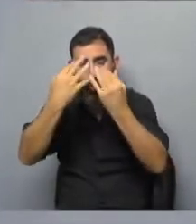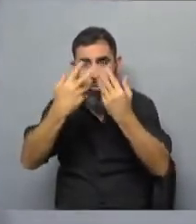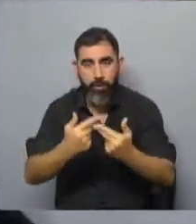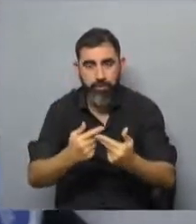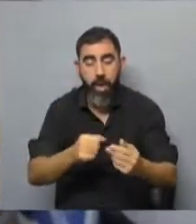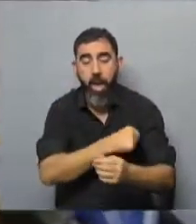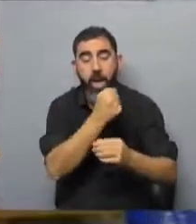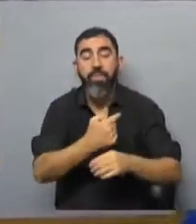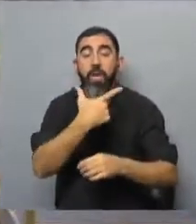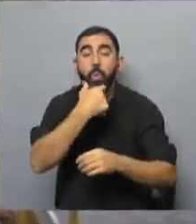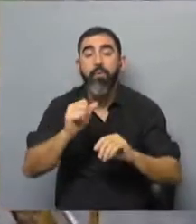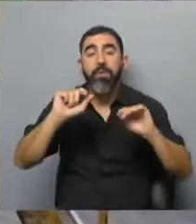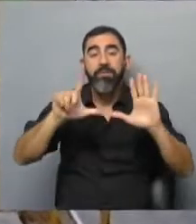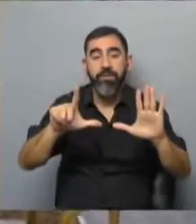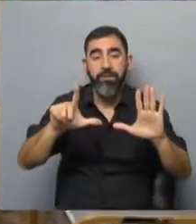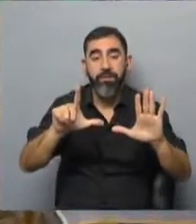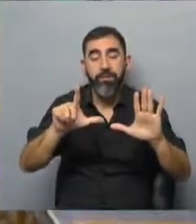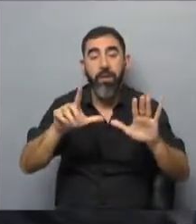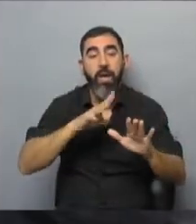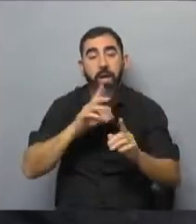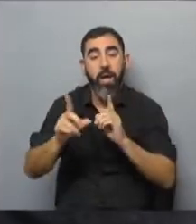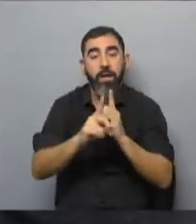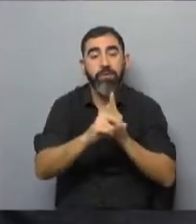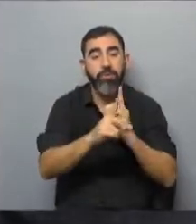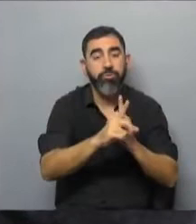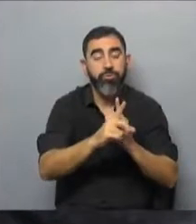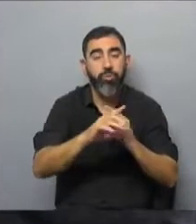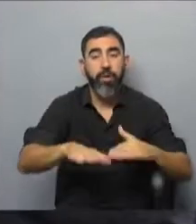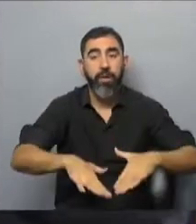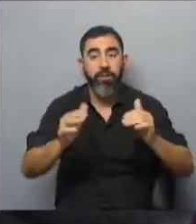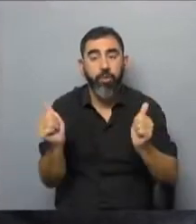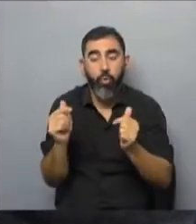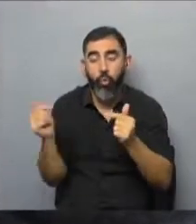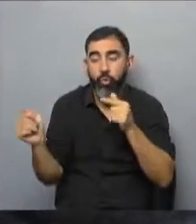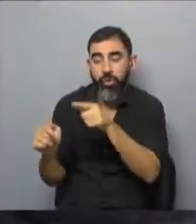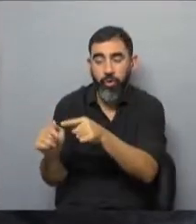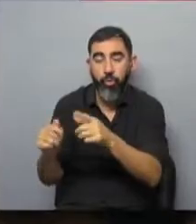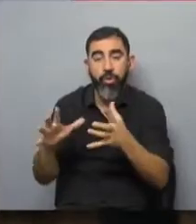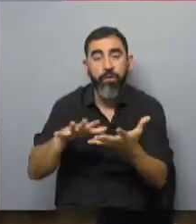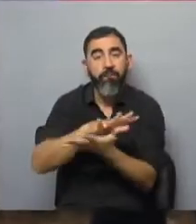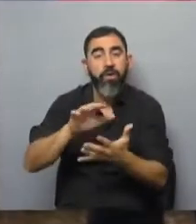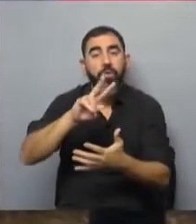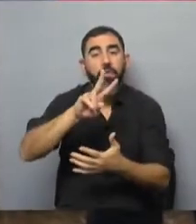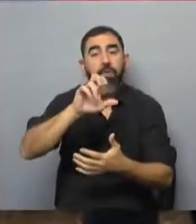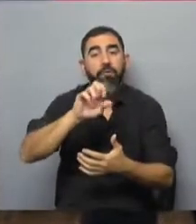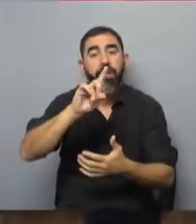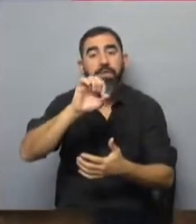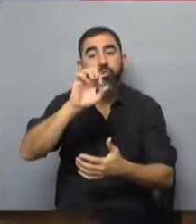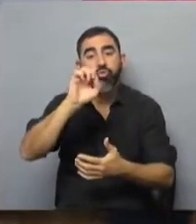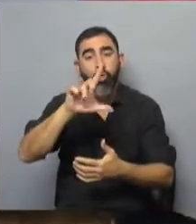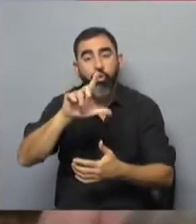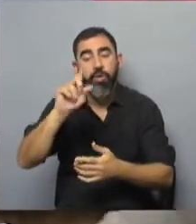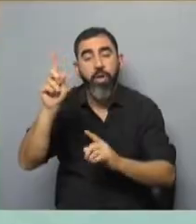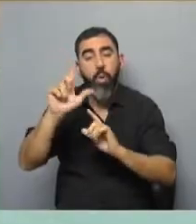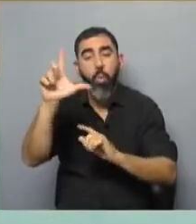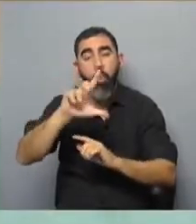el próximo jueves 7, el policlínico atenderá en el salón Creciendo Contigo del complejo Bardisol. A partir del próximo lunes 11